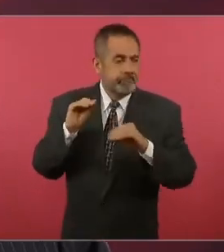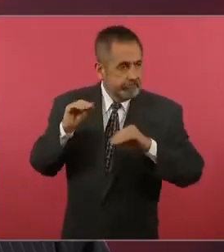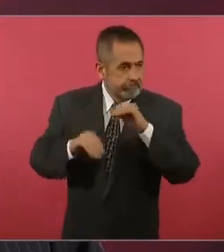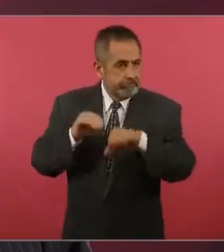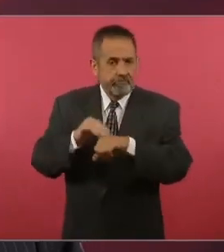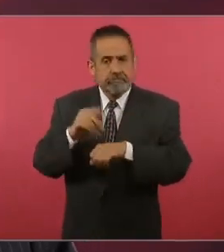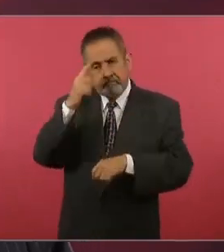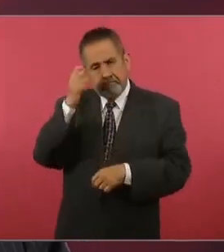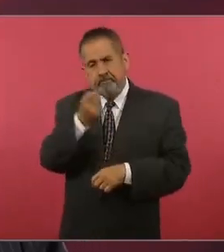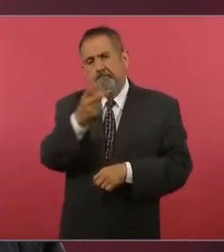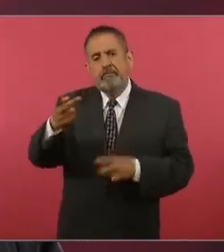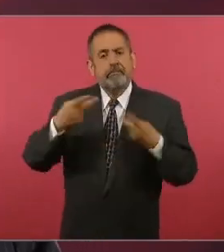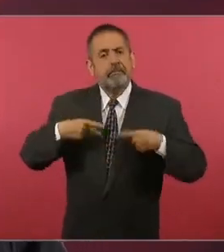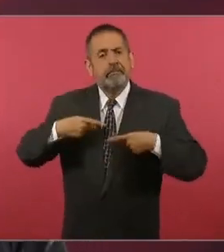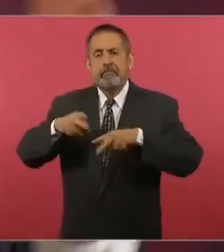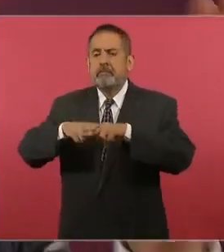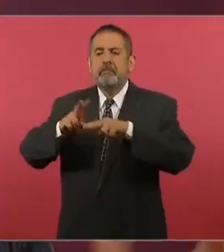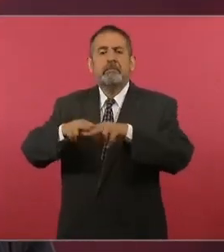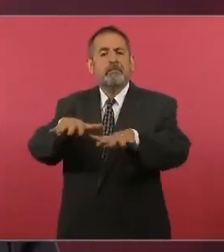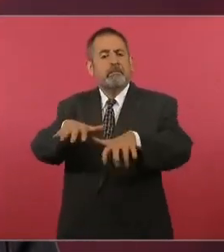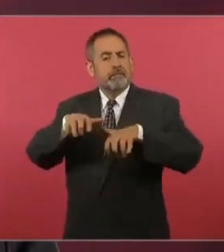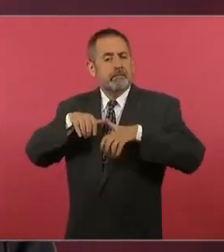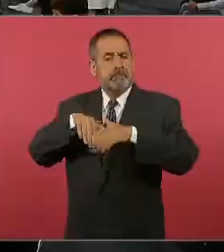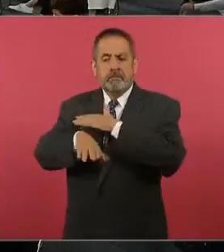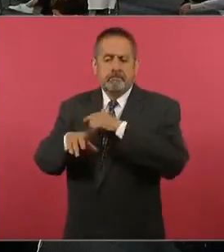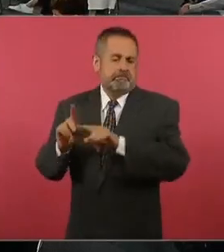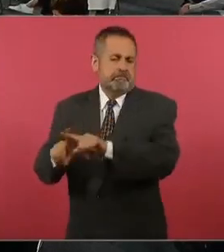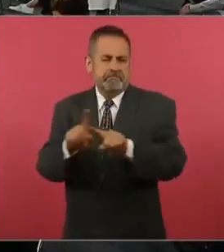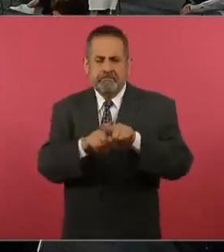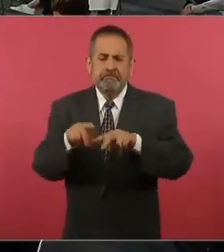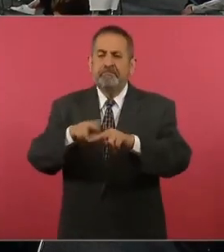trenes de pasajeros, en todas sus modalidades,